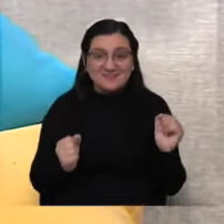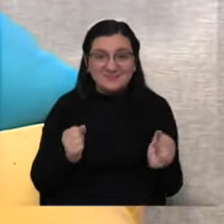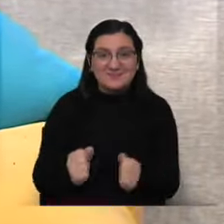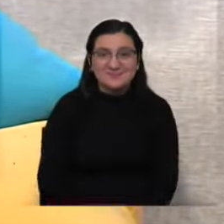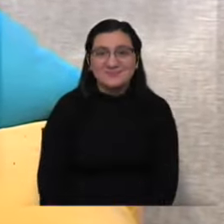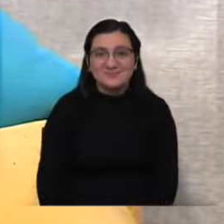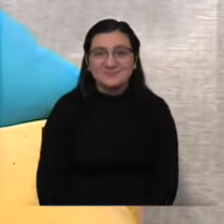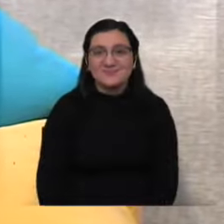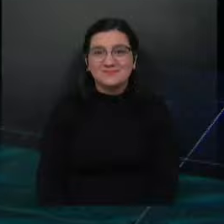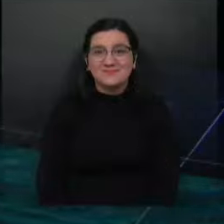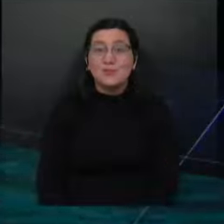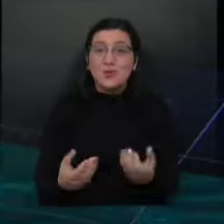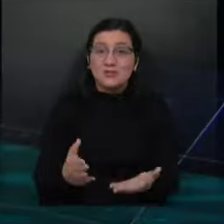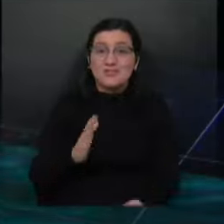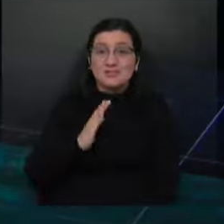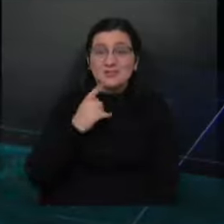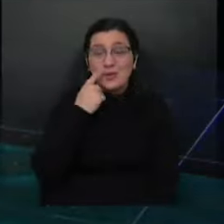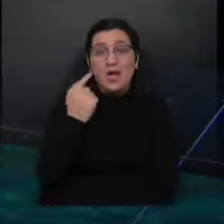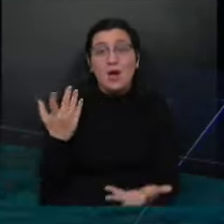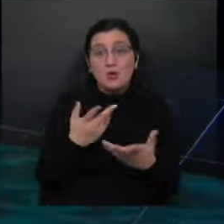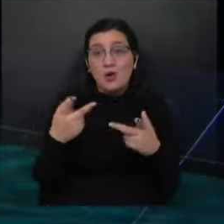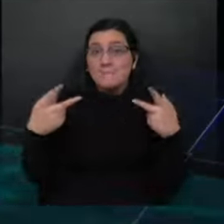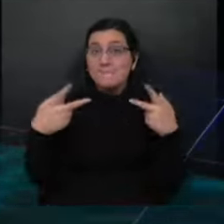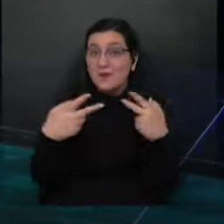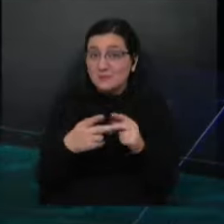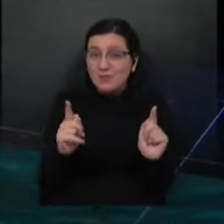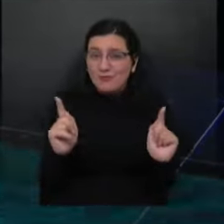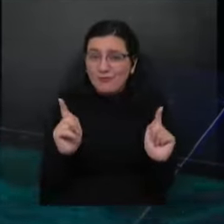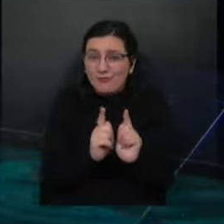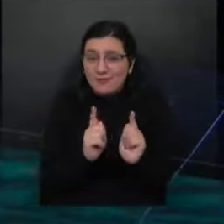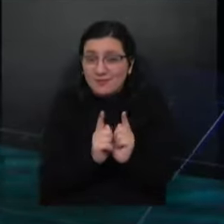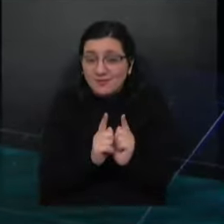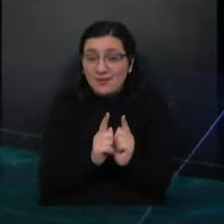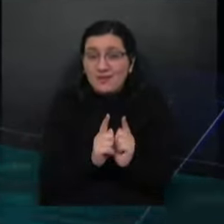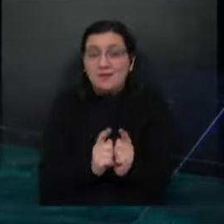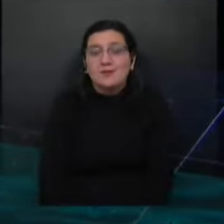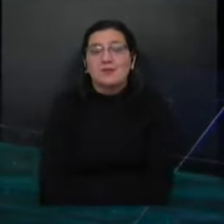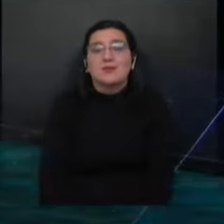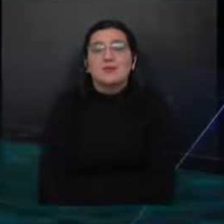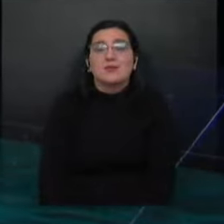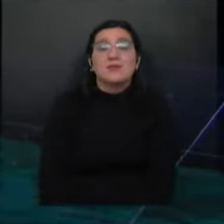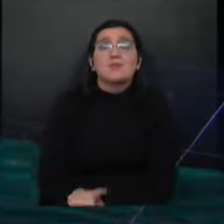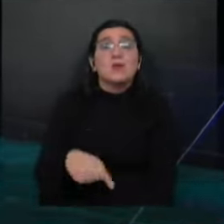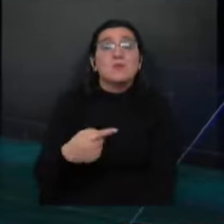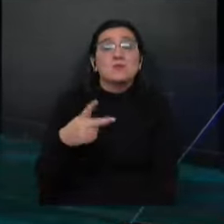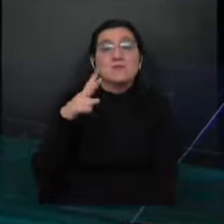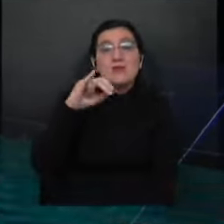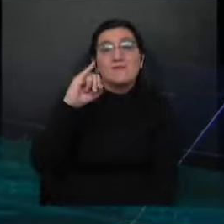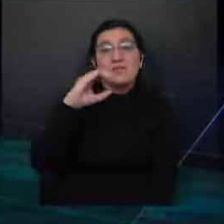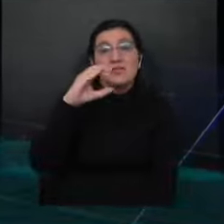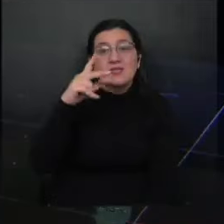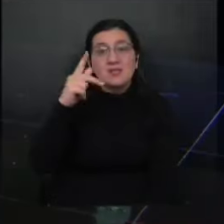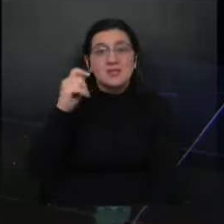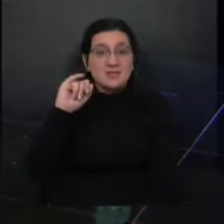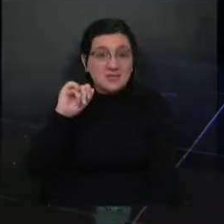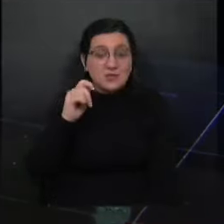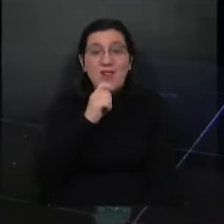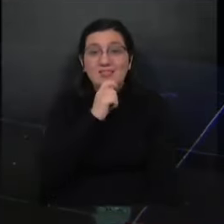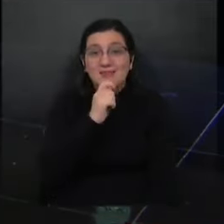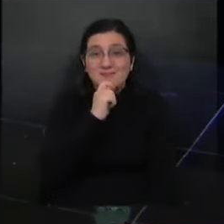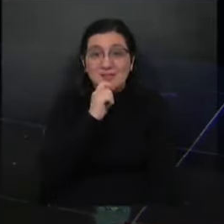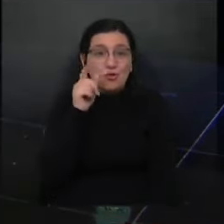inmediatamente señoras y señores nos vamos a una pequeñísima pausa Vicky después de la pausa con la señora